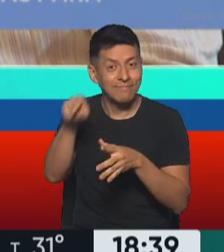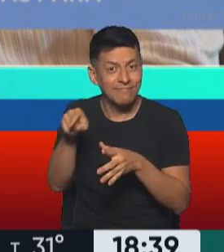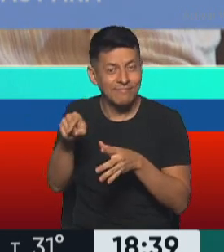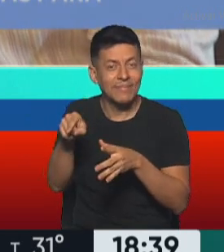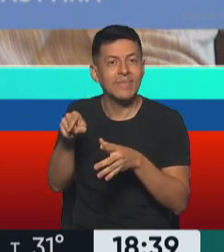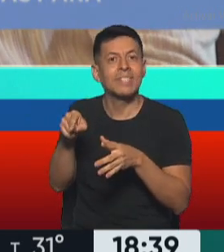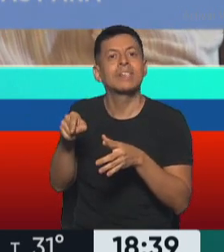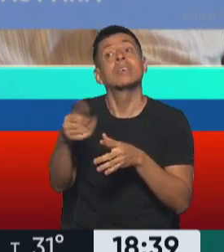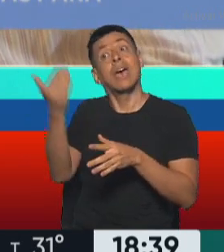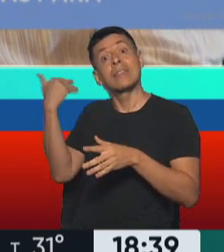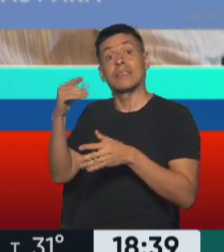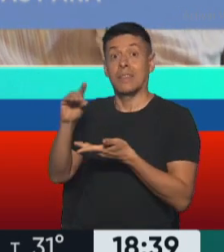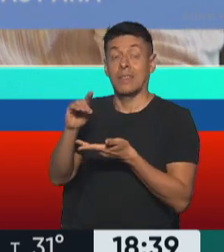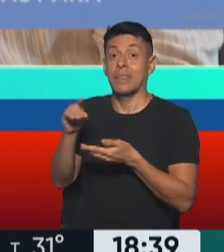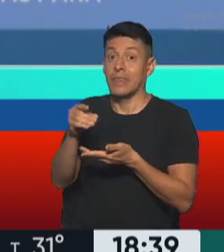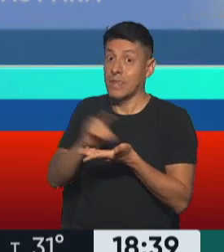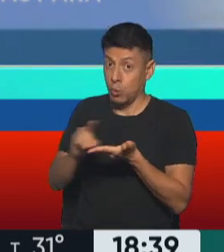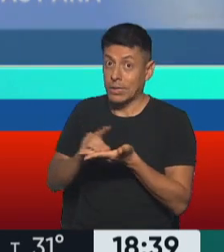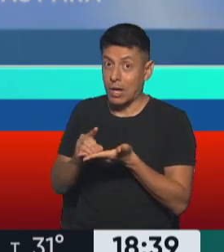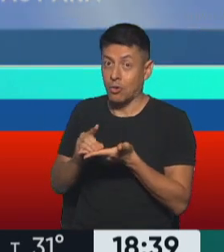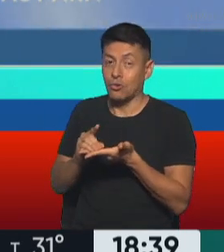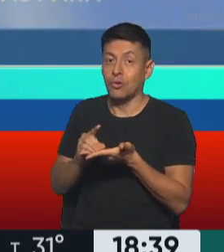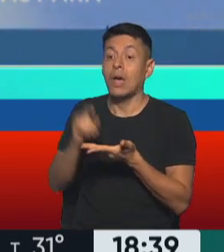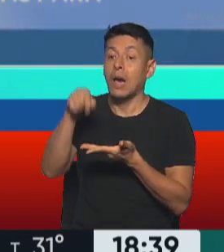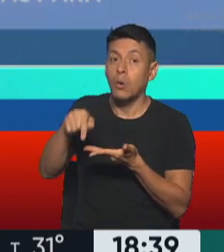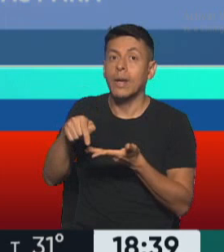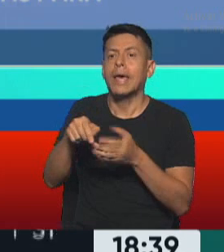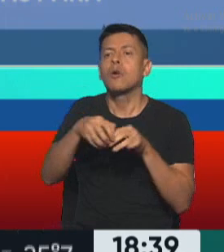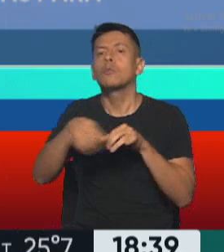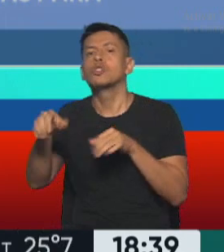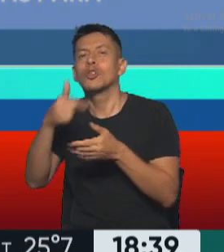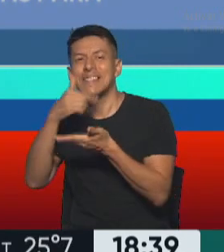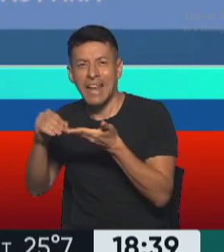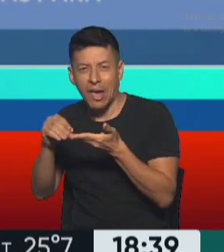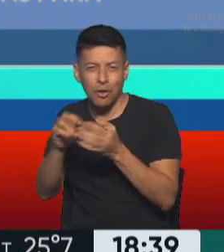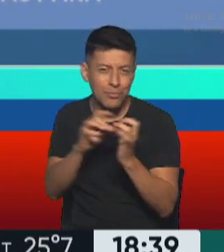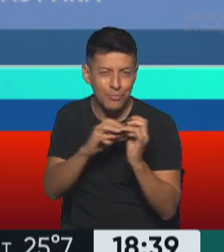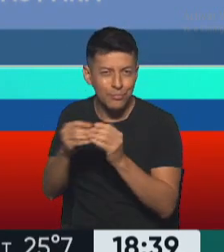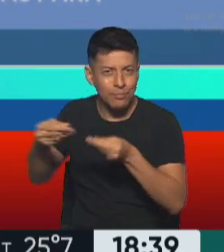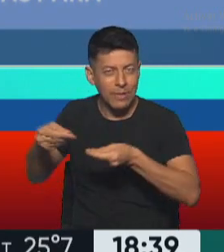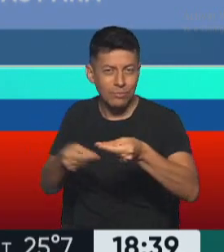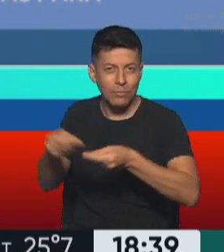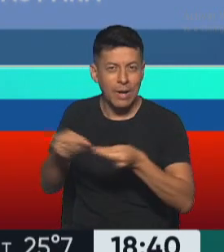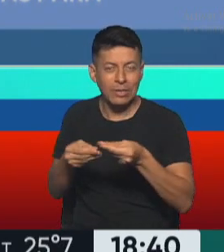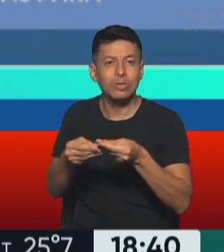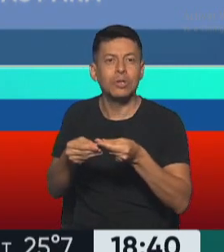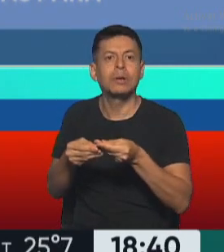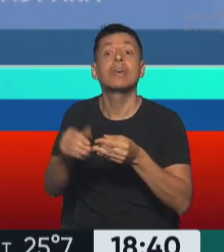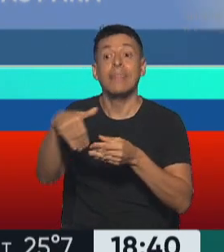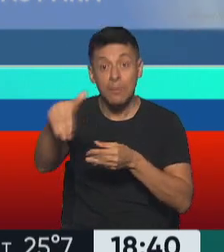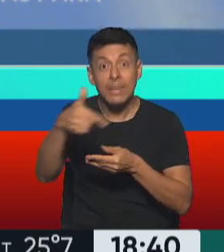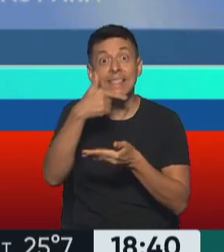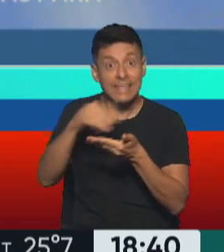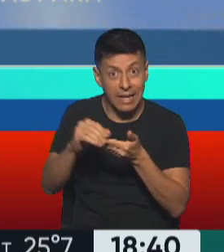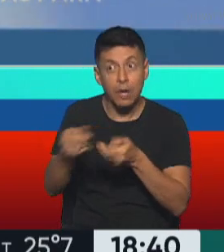de Diputadas, la primera vez que se hizo, de Diputados, perdón, y que se espera que tenga el mismo tratamiento dentro de la Cámara de